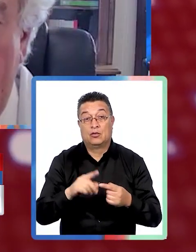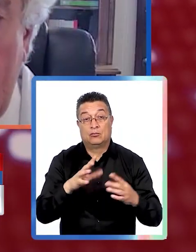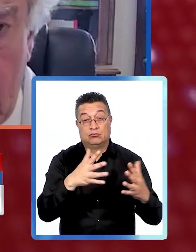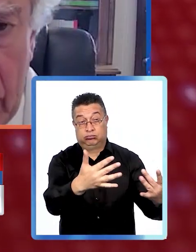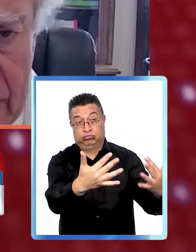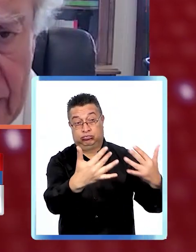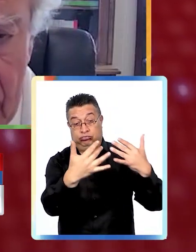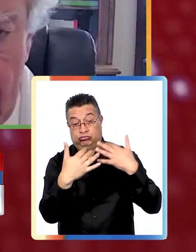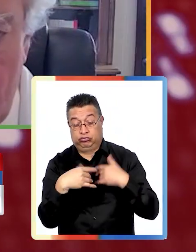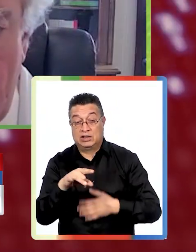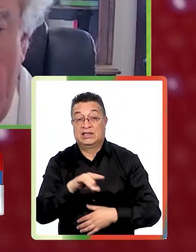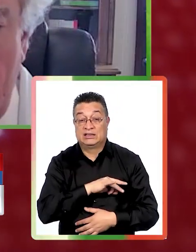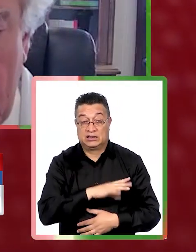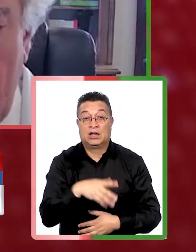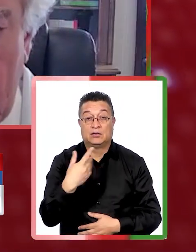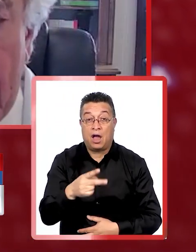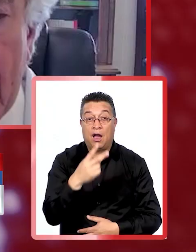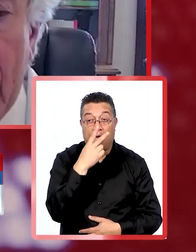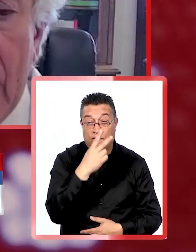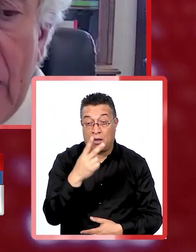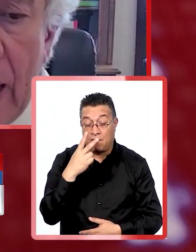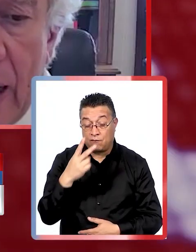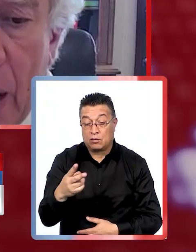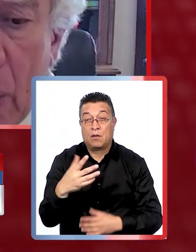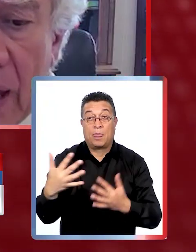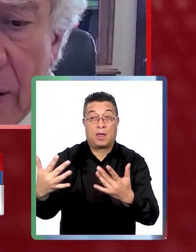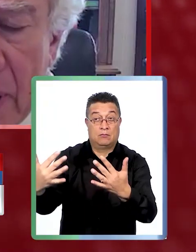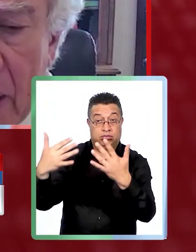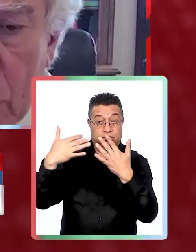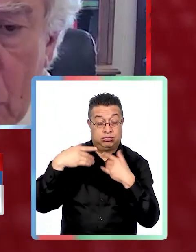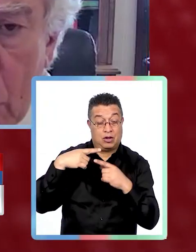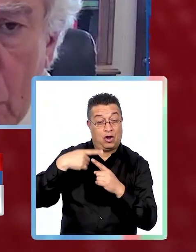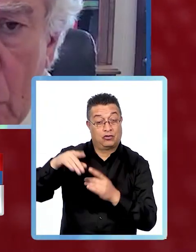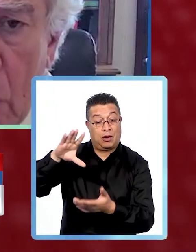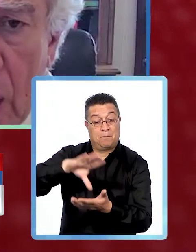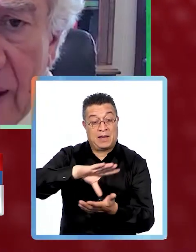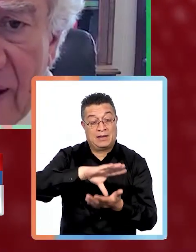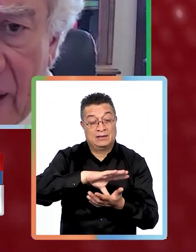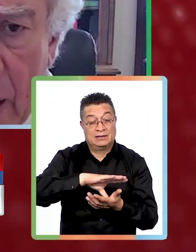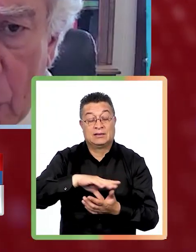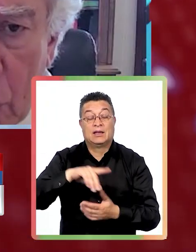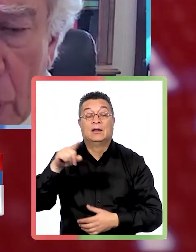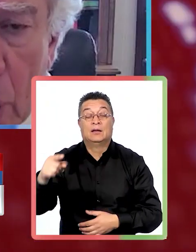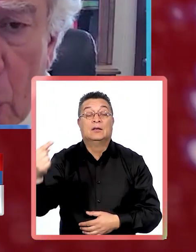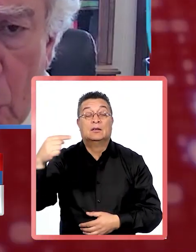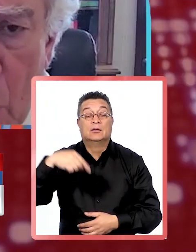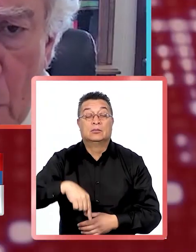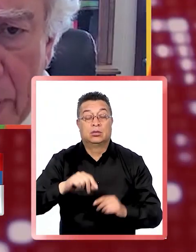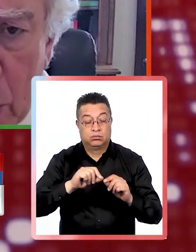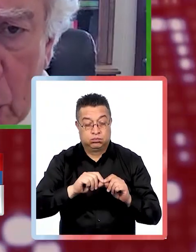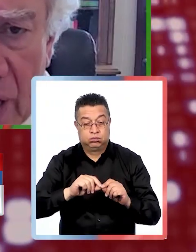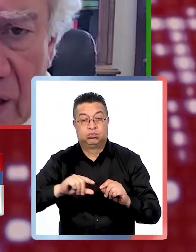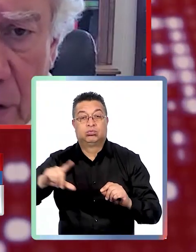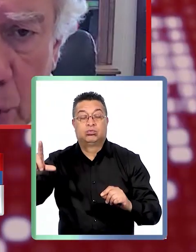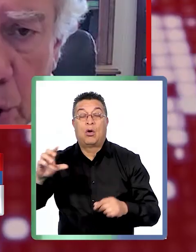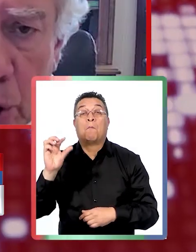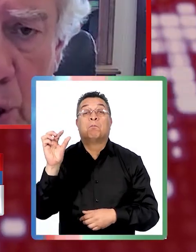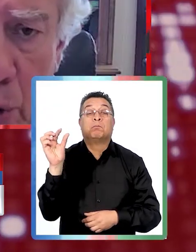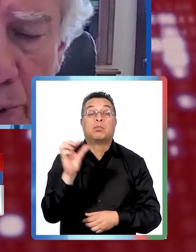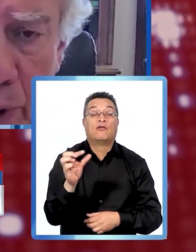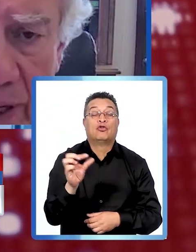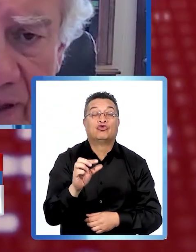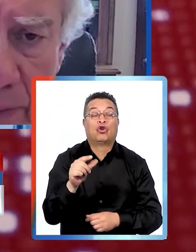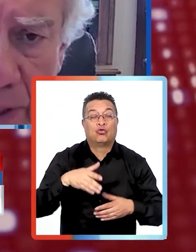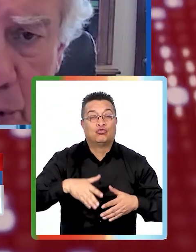olas de migración, y en Chile eso se ha demostrado también, las olas de migración se relacionan con un aumento transitorio